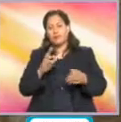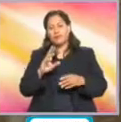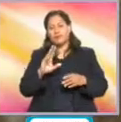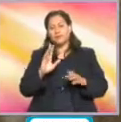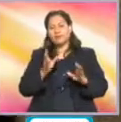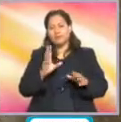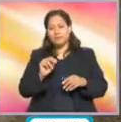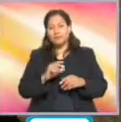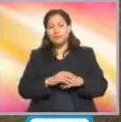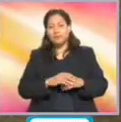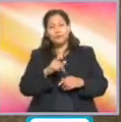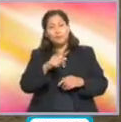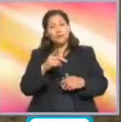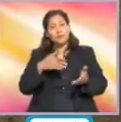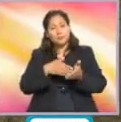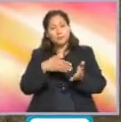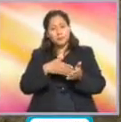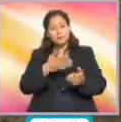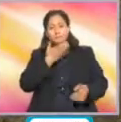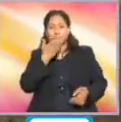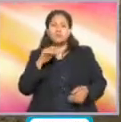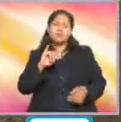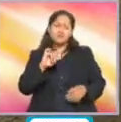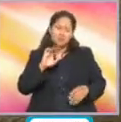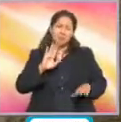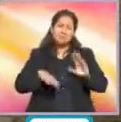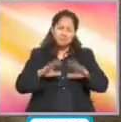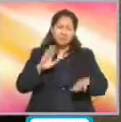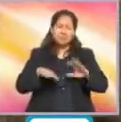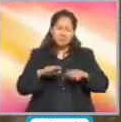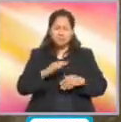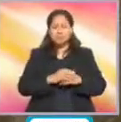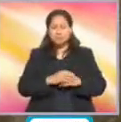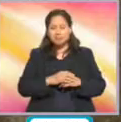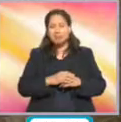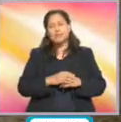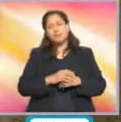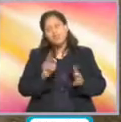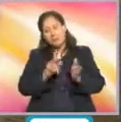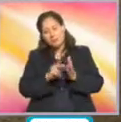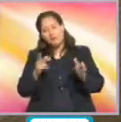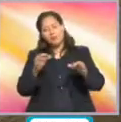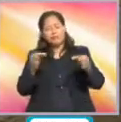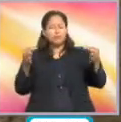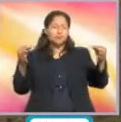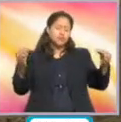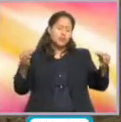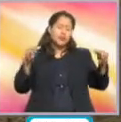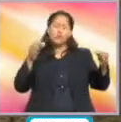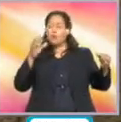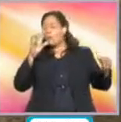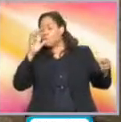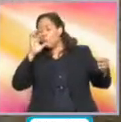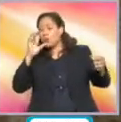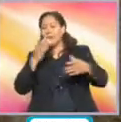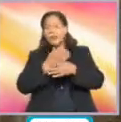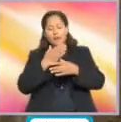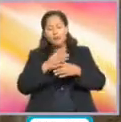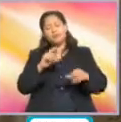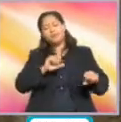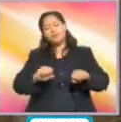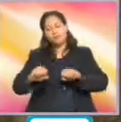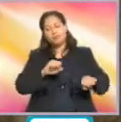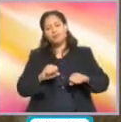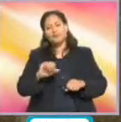efectivamente no. ¿Usted viene seguido aquí? En ocasiones Lee su periódico, toma su café y se bolea. tiempo